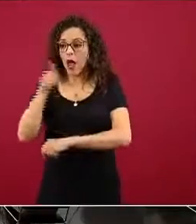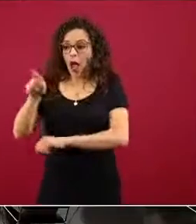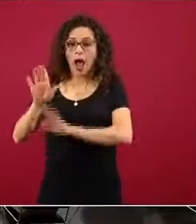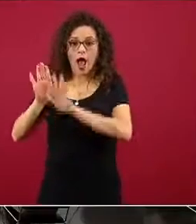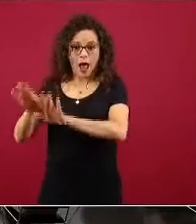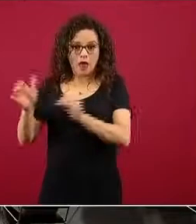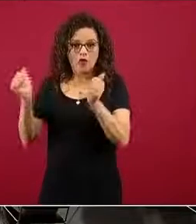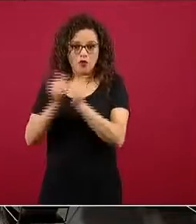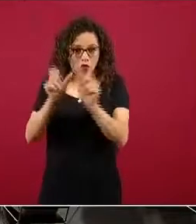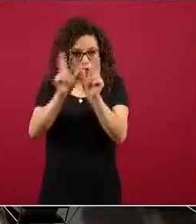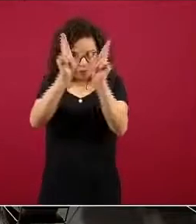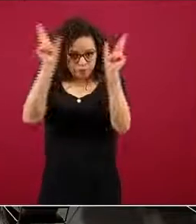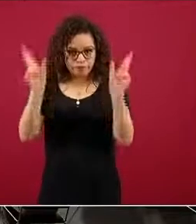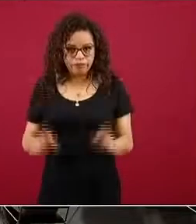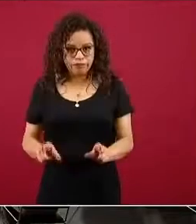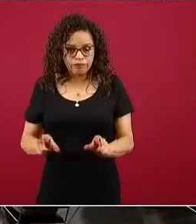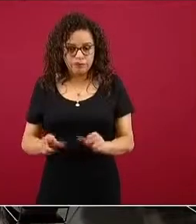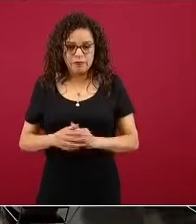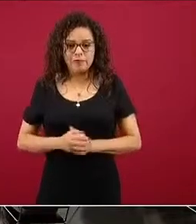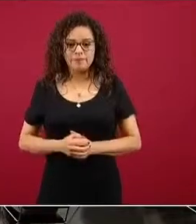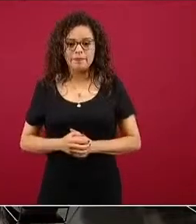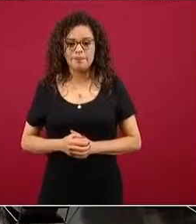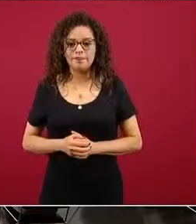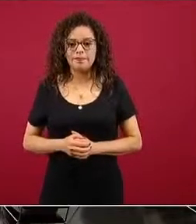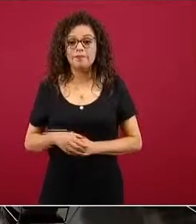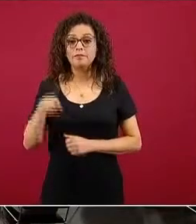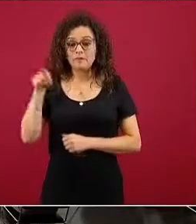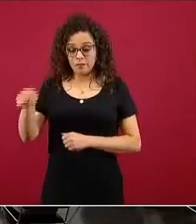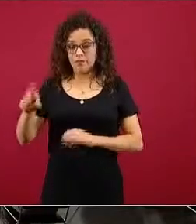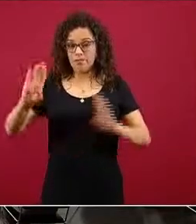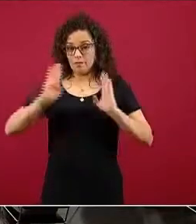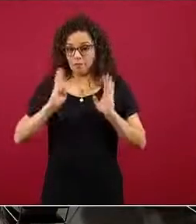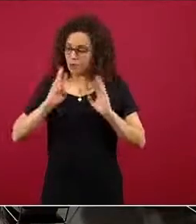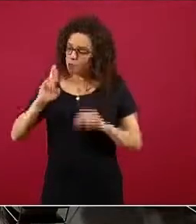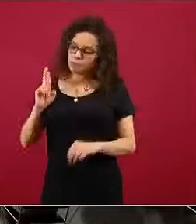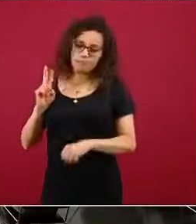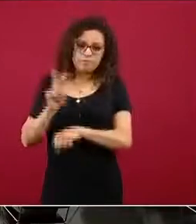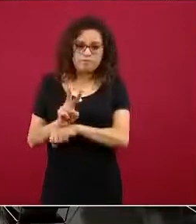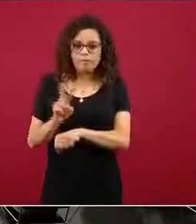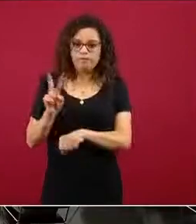y ese espacio está custodiado por las Fuerzas Armadas. La siguiente.